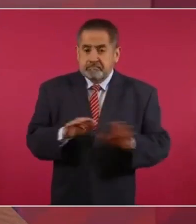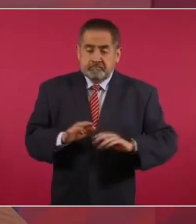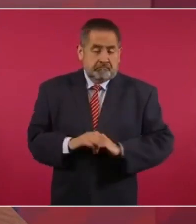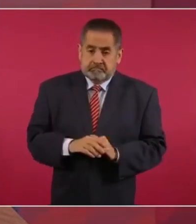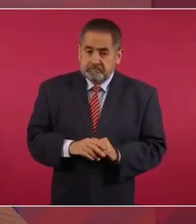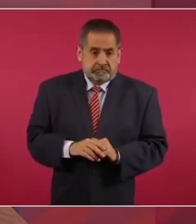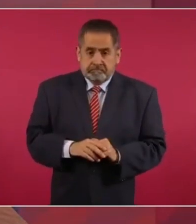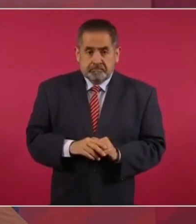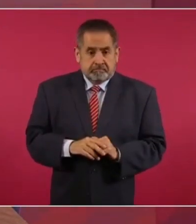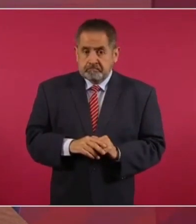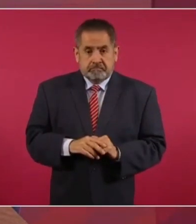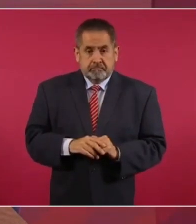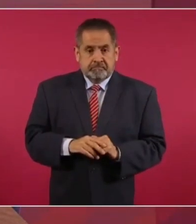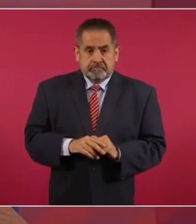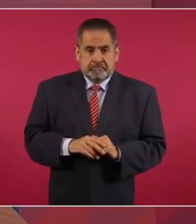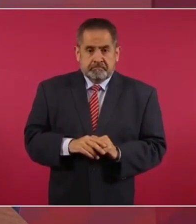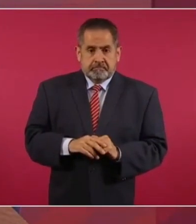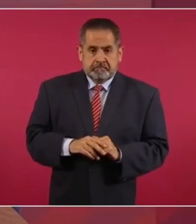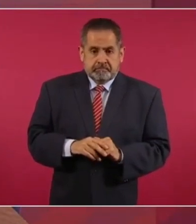menos